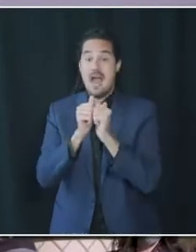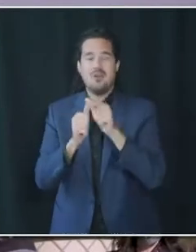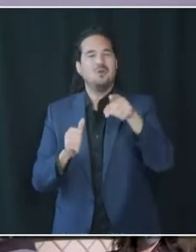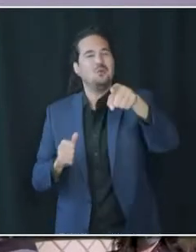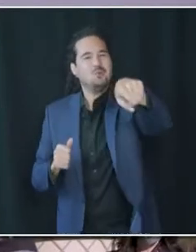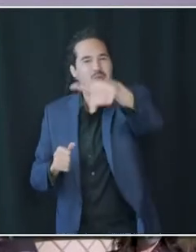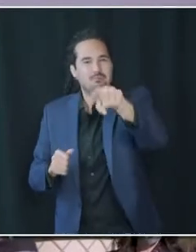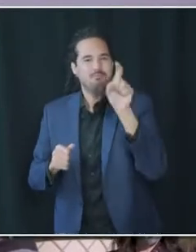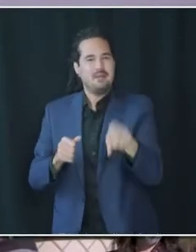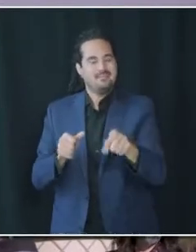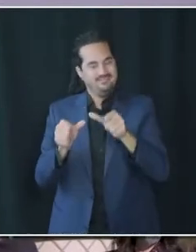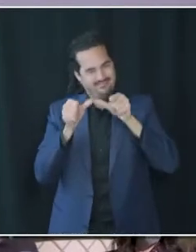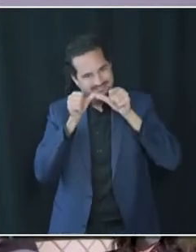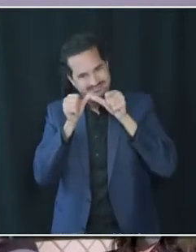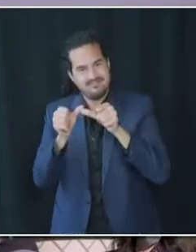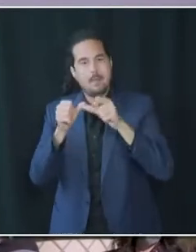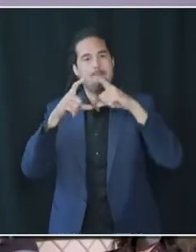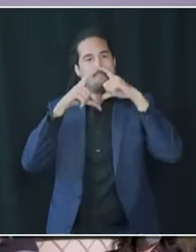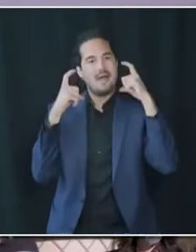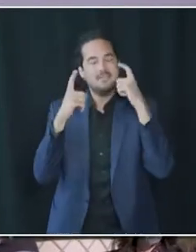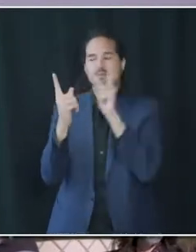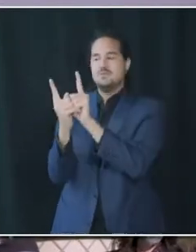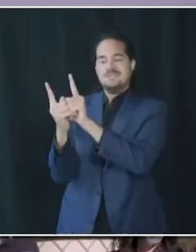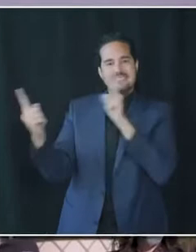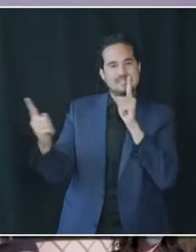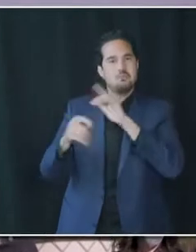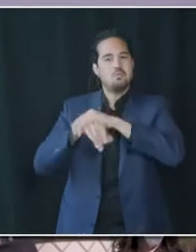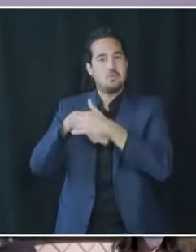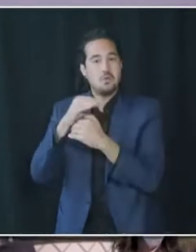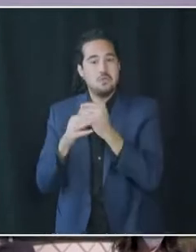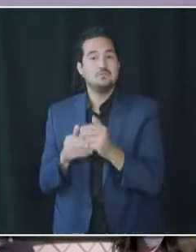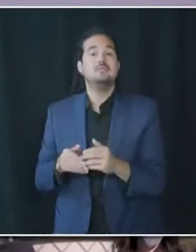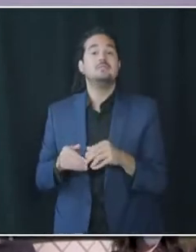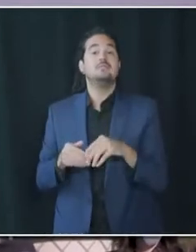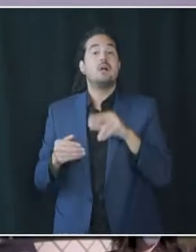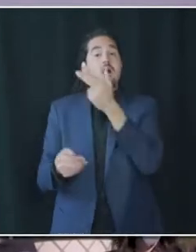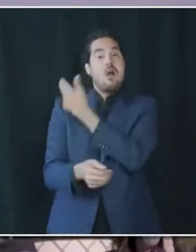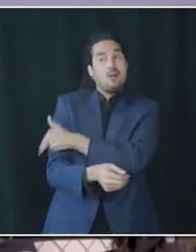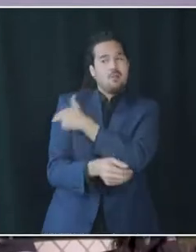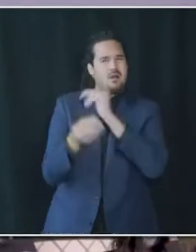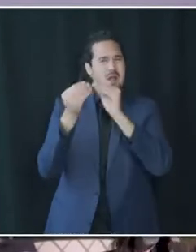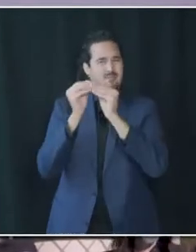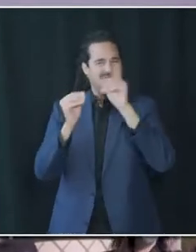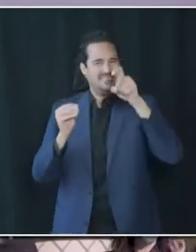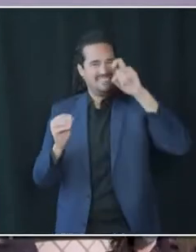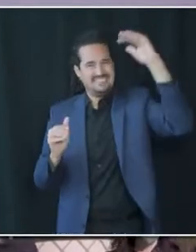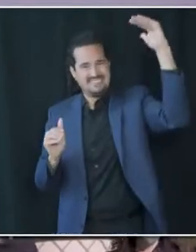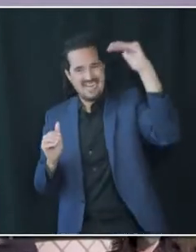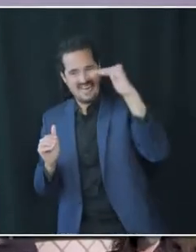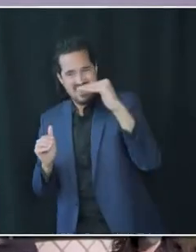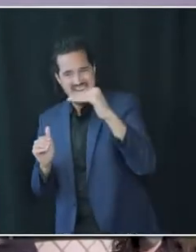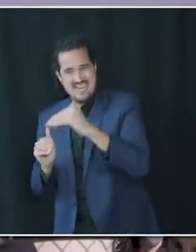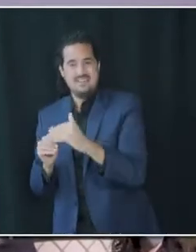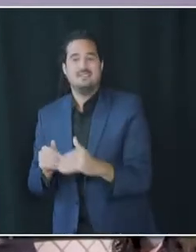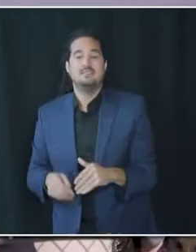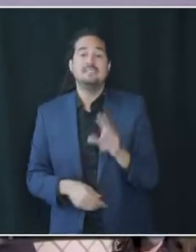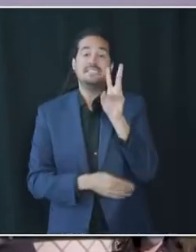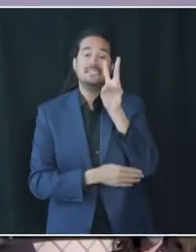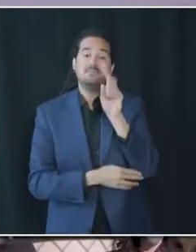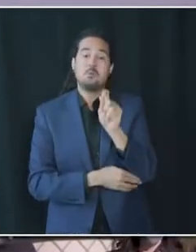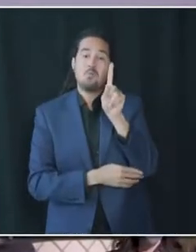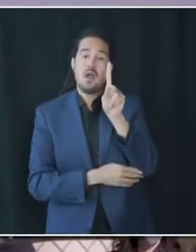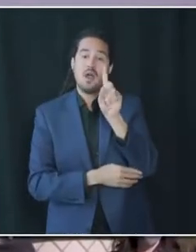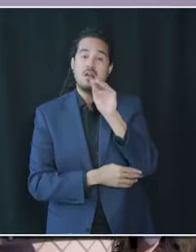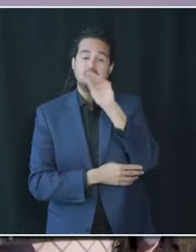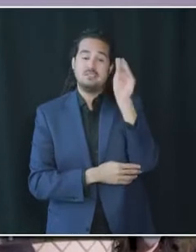hecho en este estado para seguir viendo estas bajas las cifras en los índices de positividad no